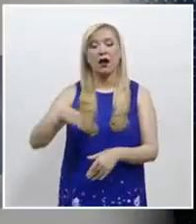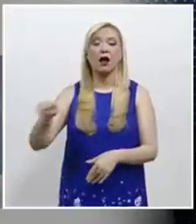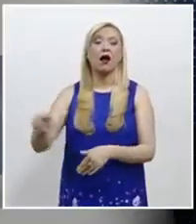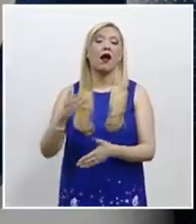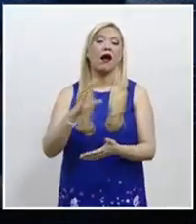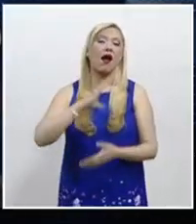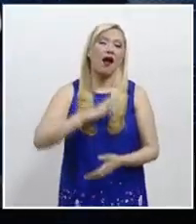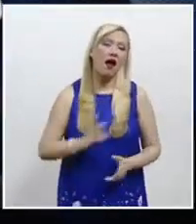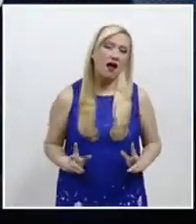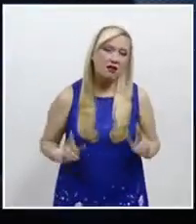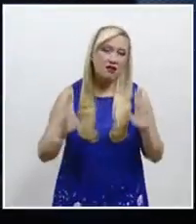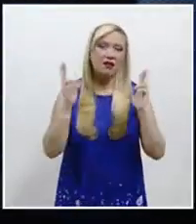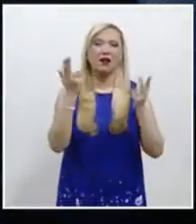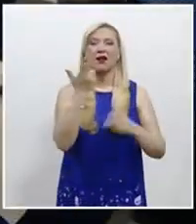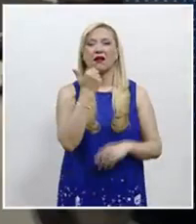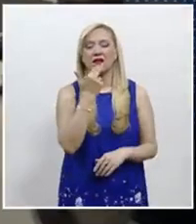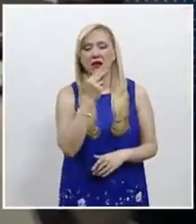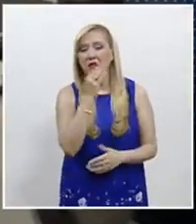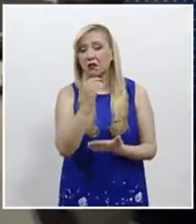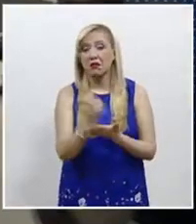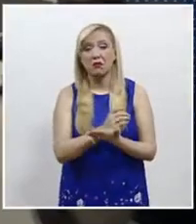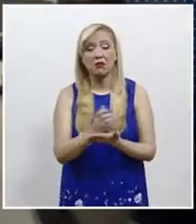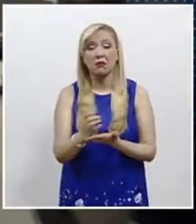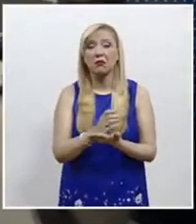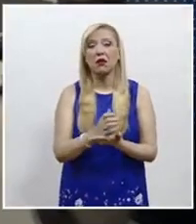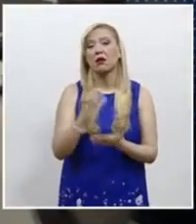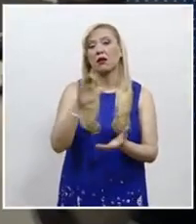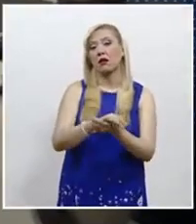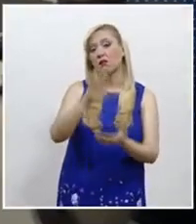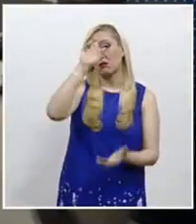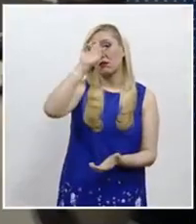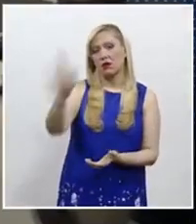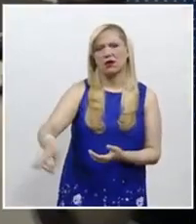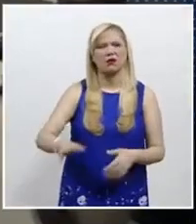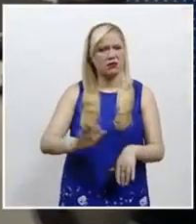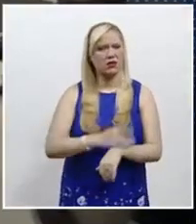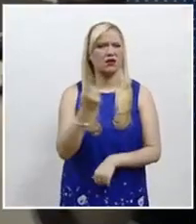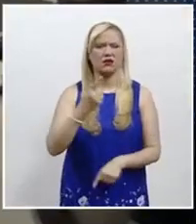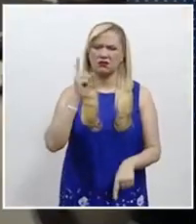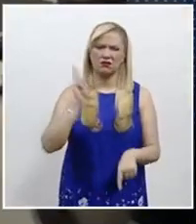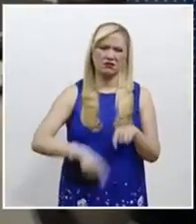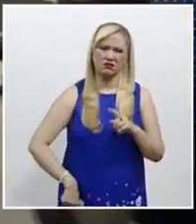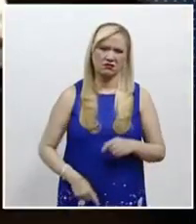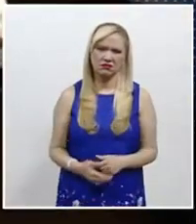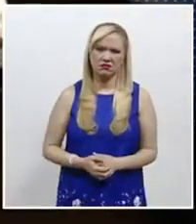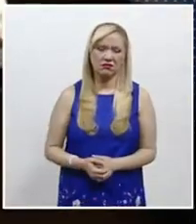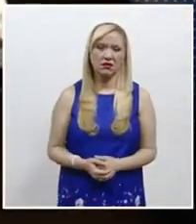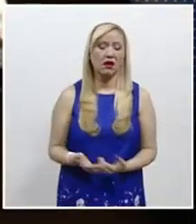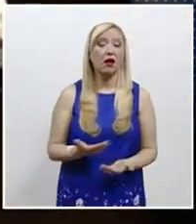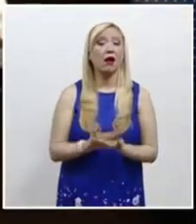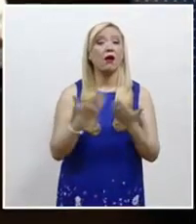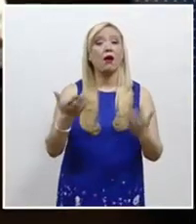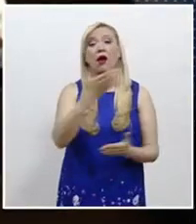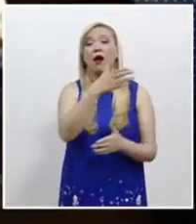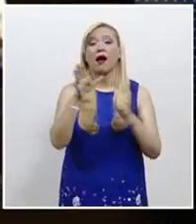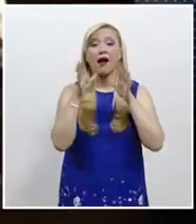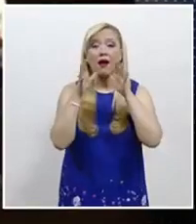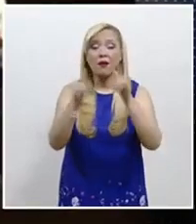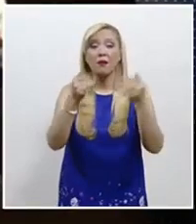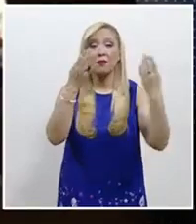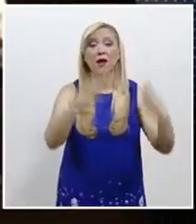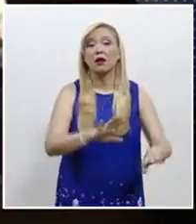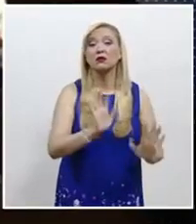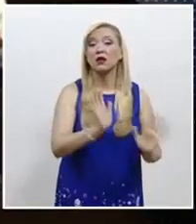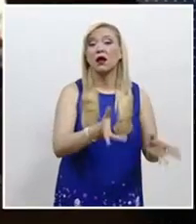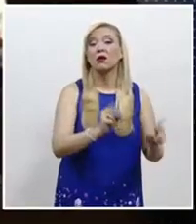contraer matrimonio. La Cámara de Diputados aprobó el decreto que extingue a la Financiera Nacional de Desarrollo Agropecuario. La